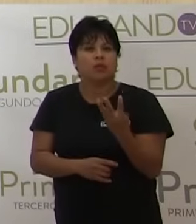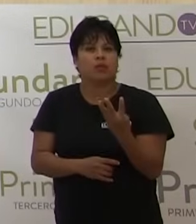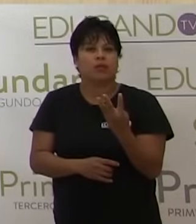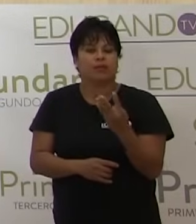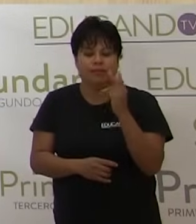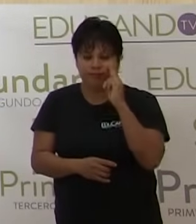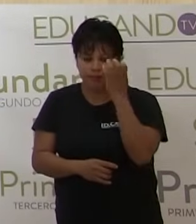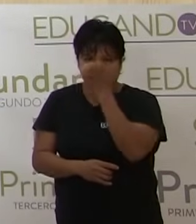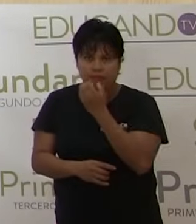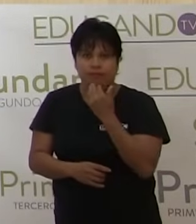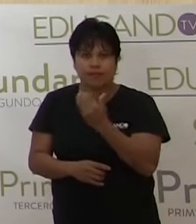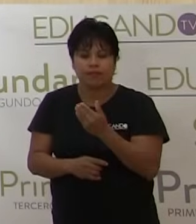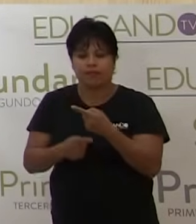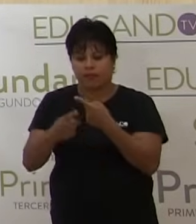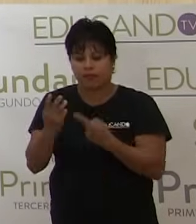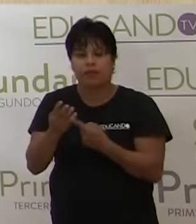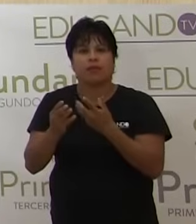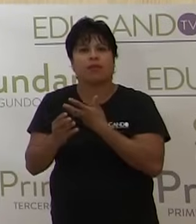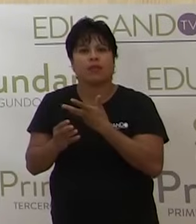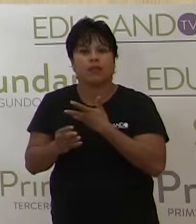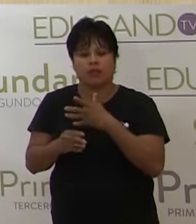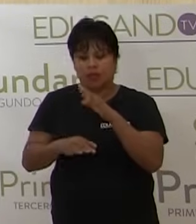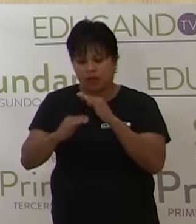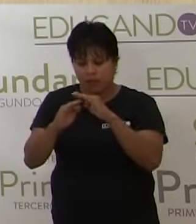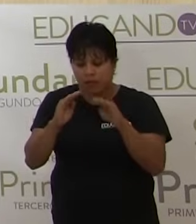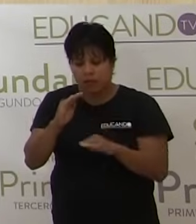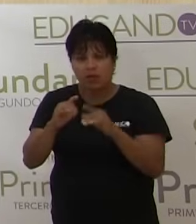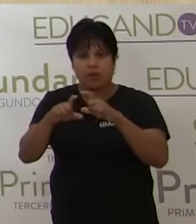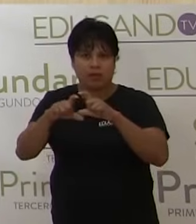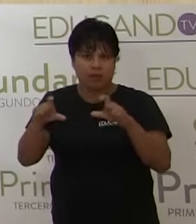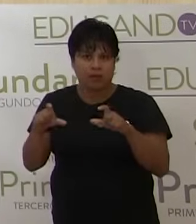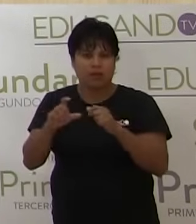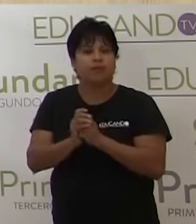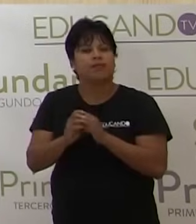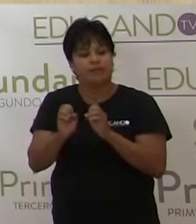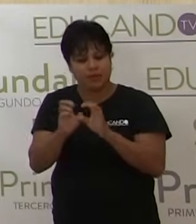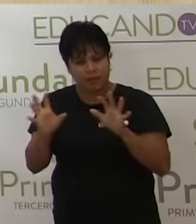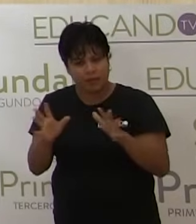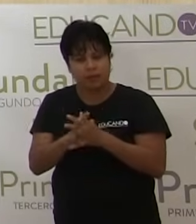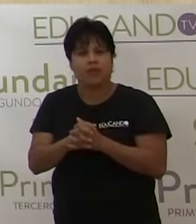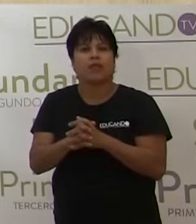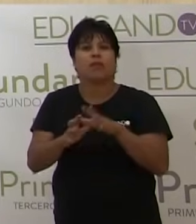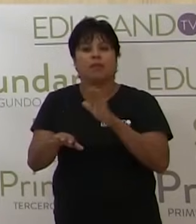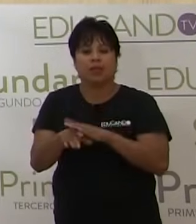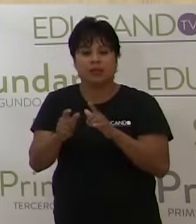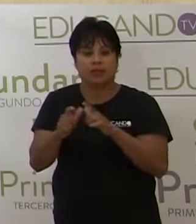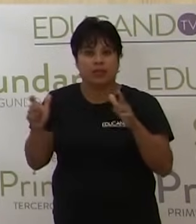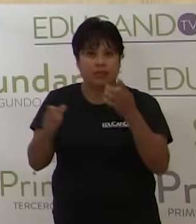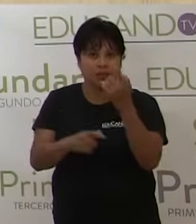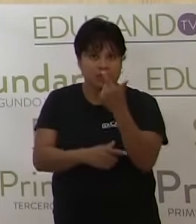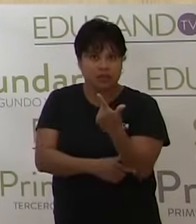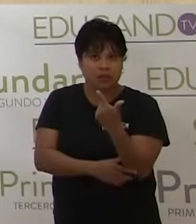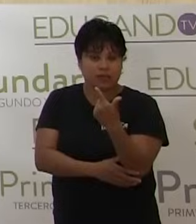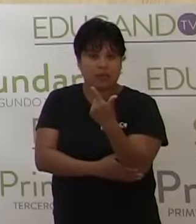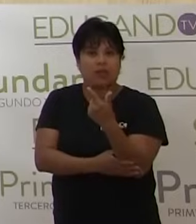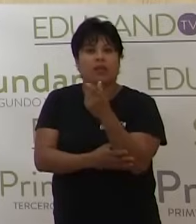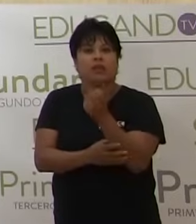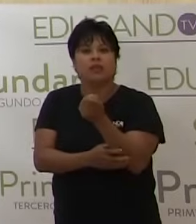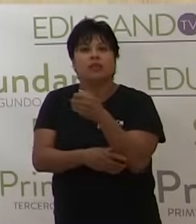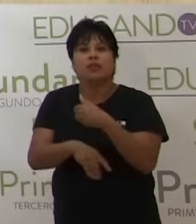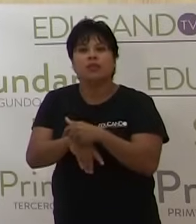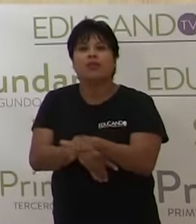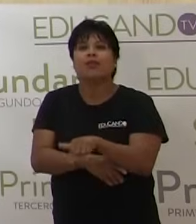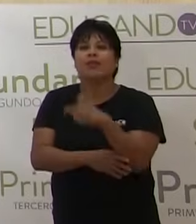observa bien la cantidad de elementos debajo de cada tarjeta claro más grande que el si es el